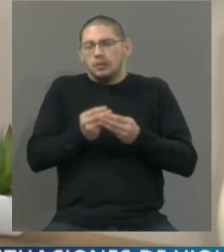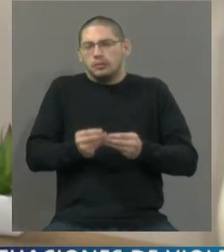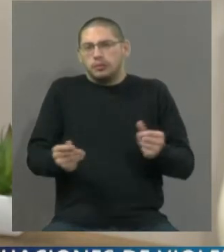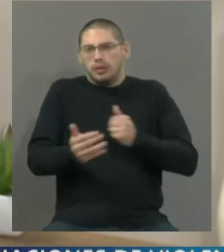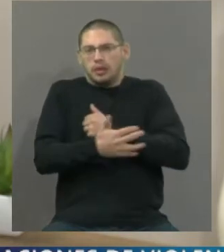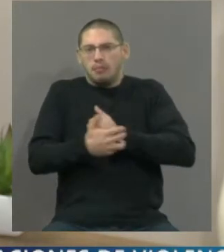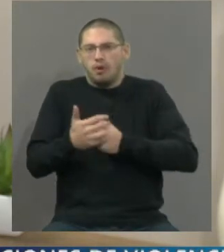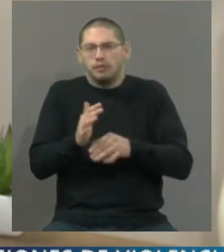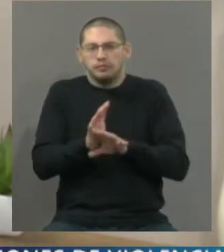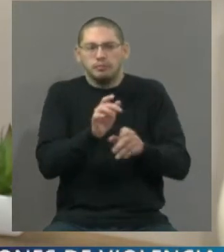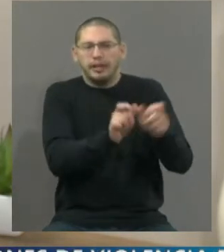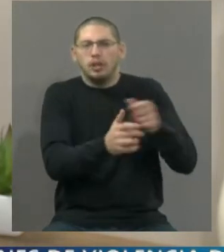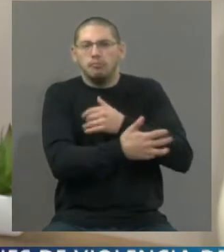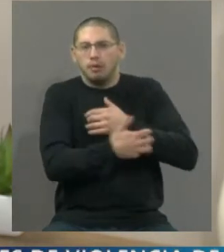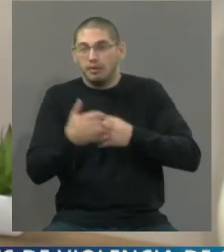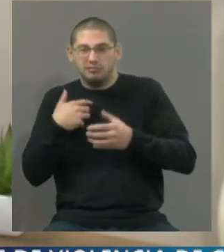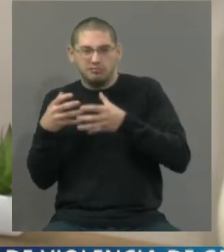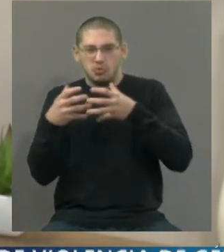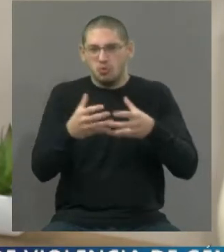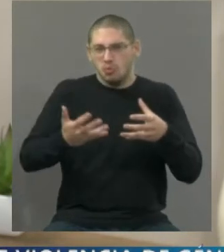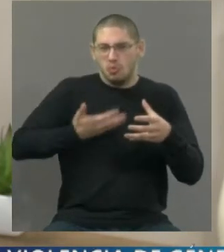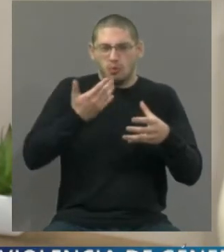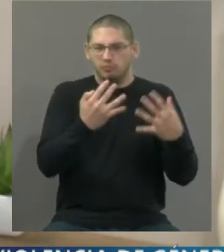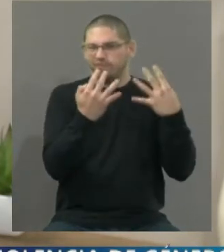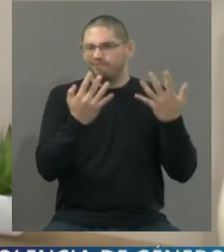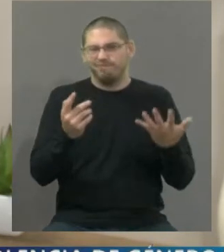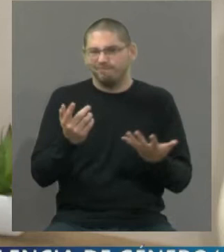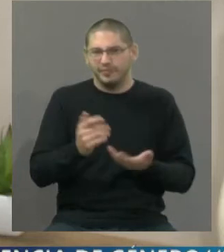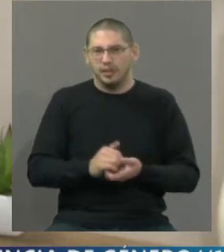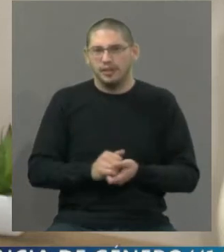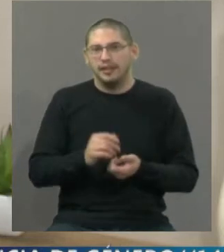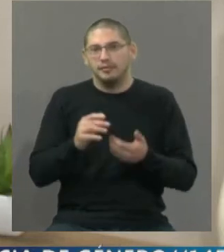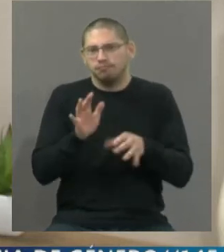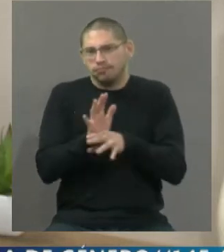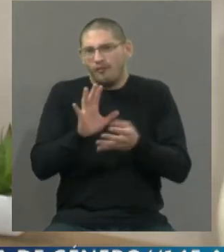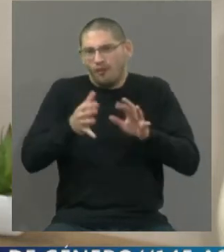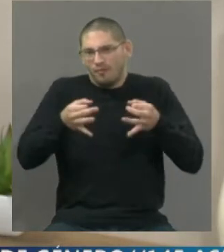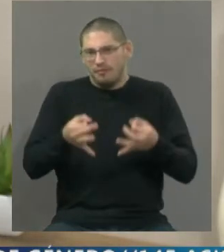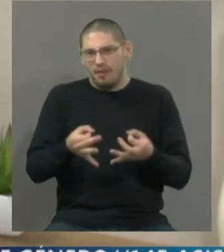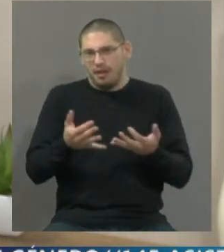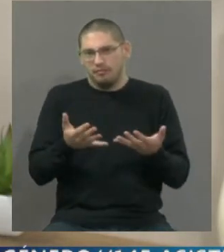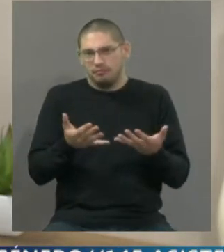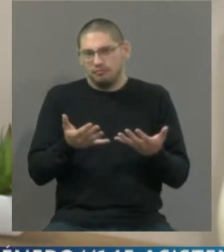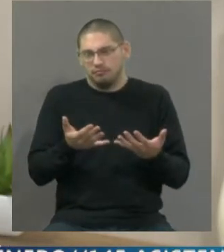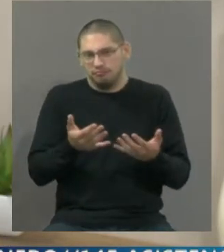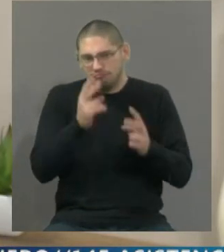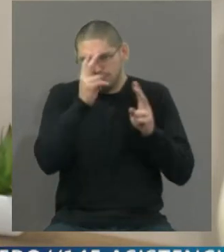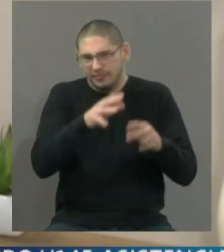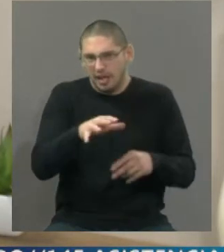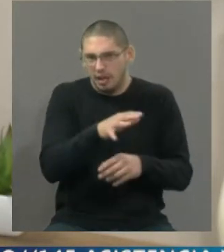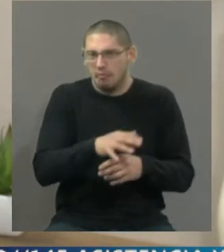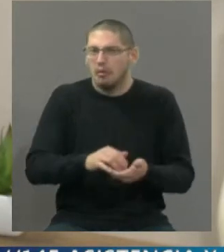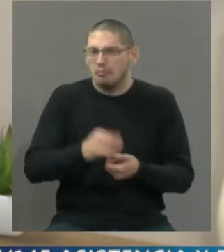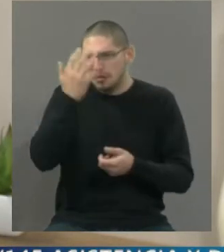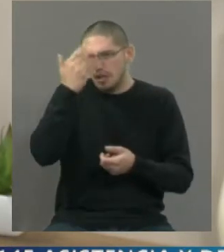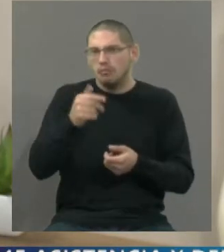Absolutamente ubicado, ¿no? En el lugar y con la realidad que estaba viviendo en ese momento, lo cual sigue de alguna manera sumándole puntos a la figura